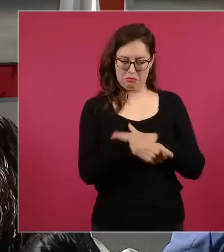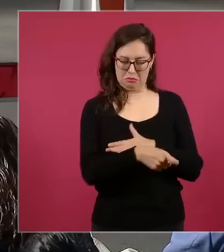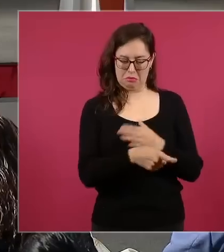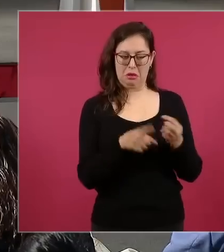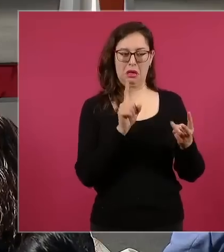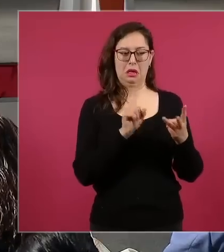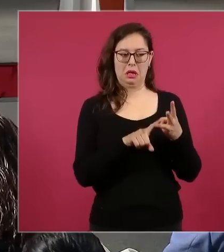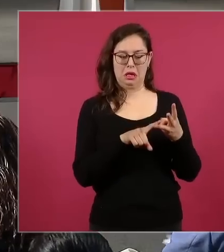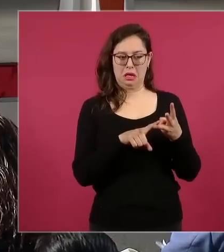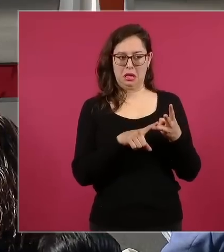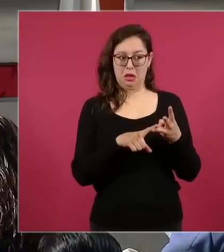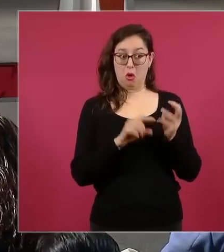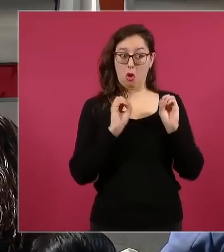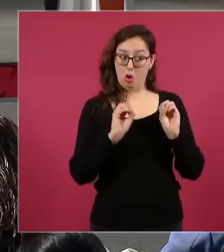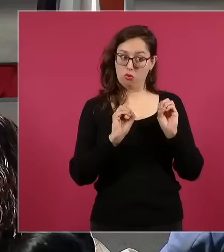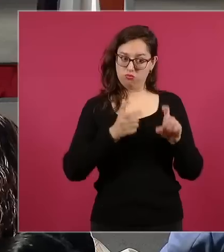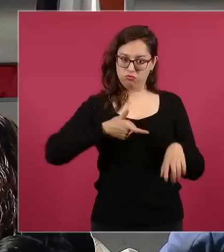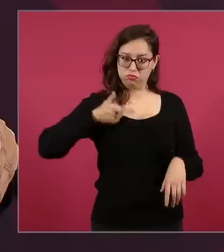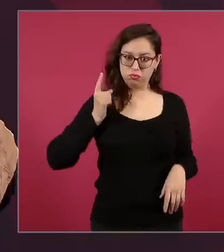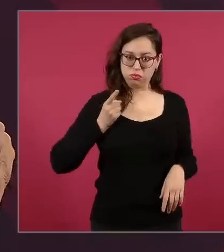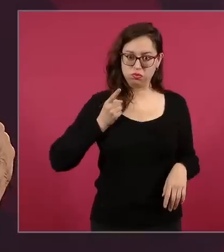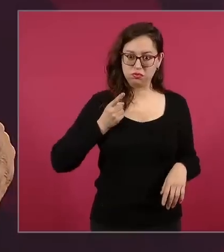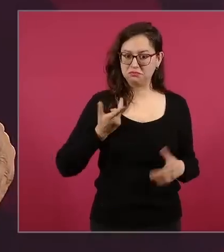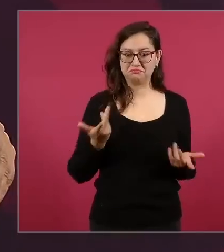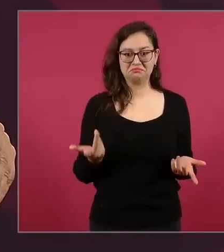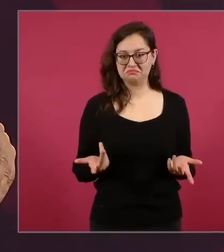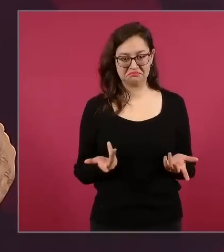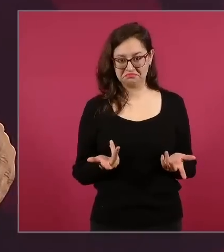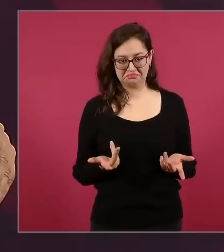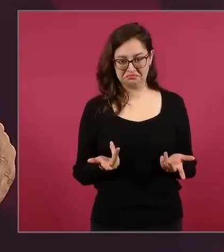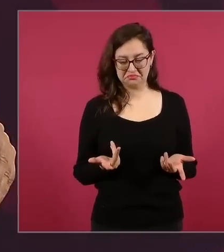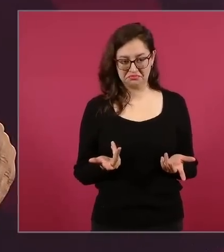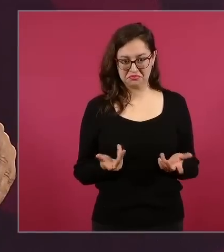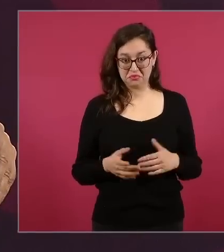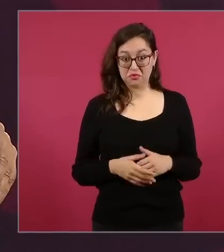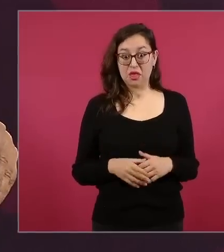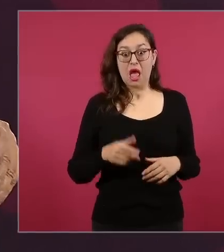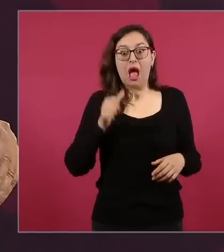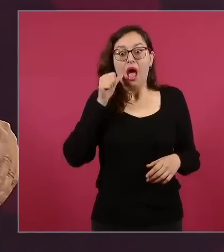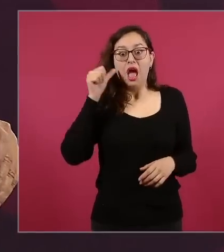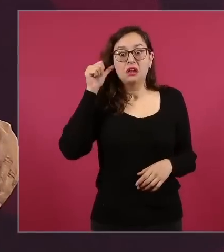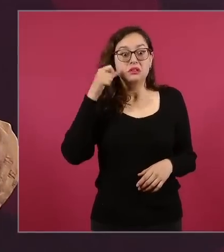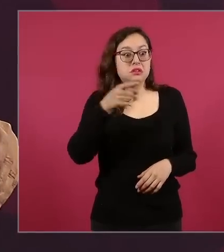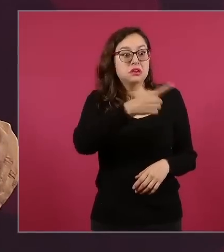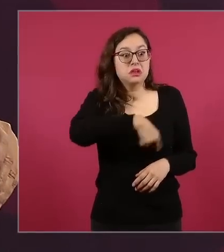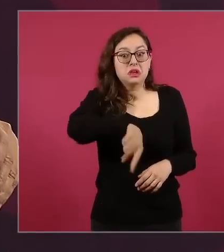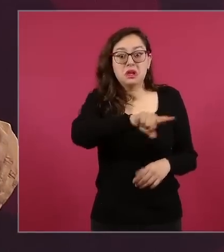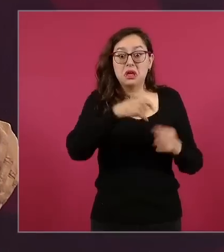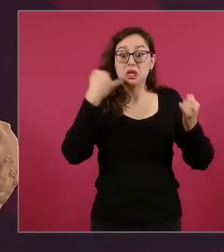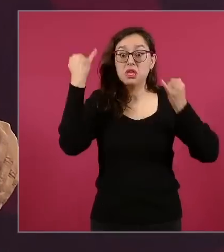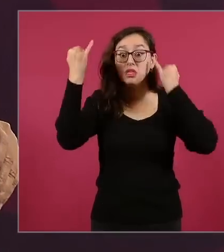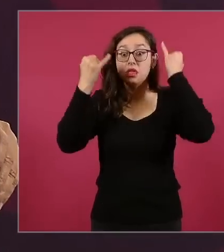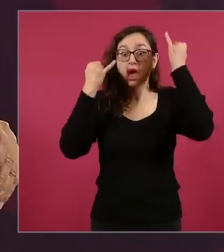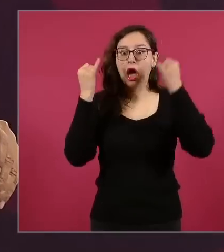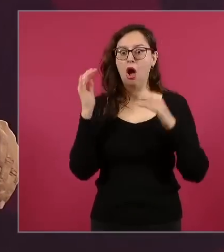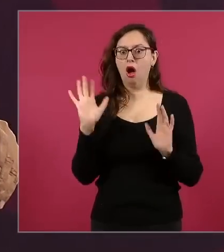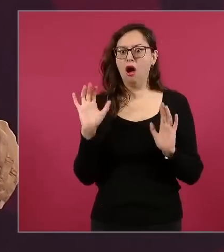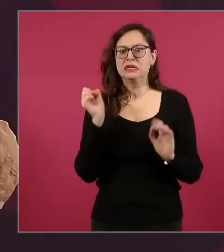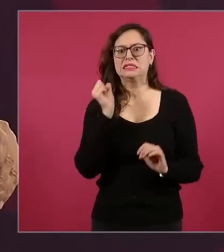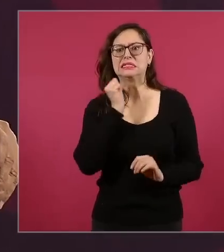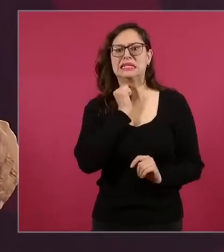amenazas, lo de ayer. A ver, tienen en la cárcel, ¿sí?, a un